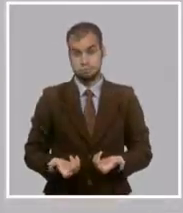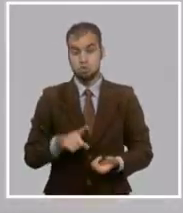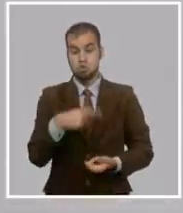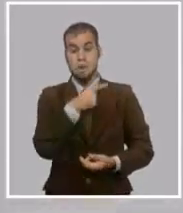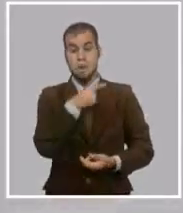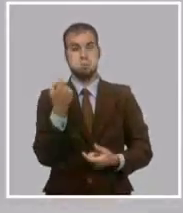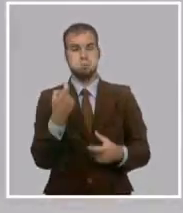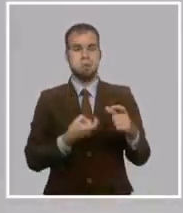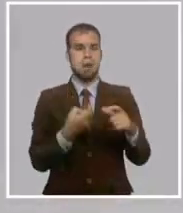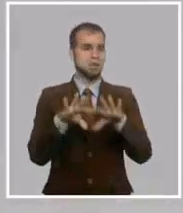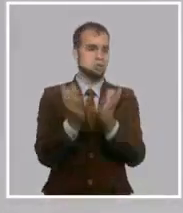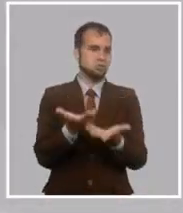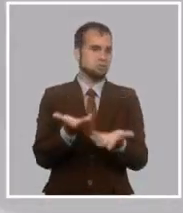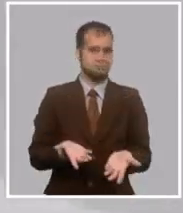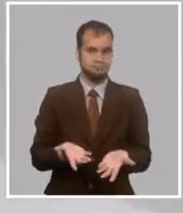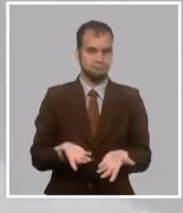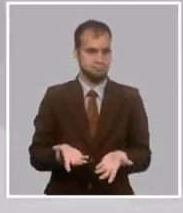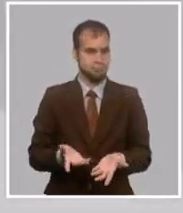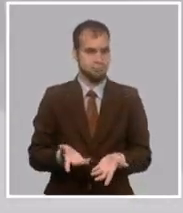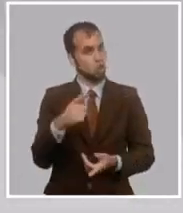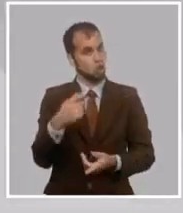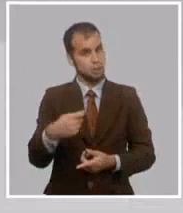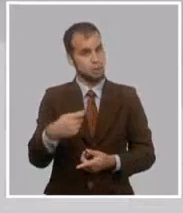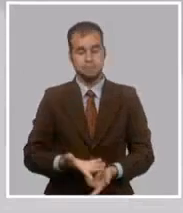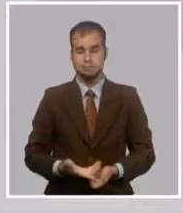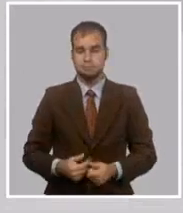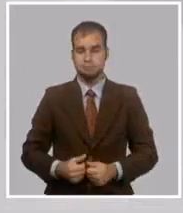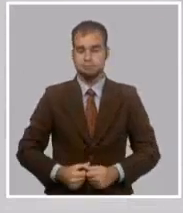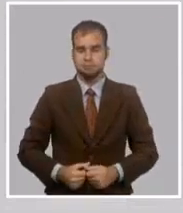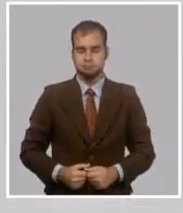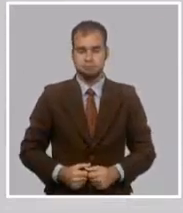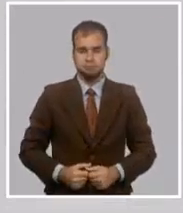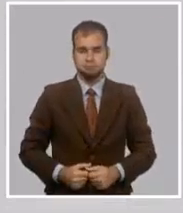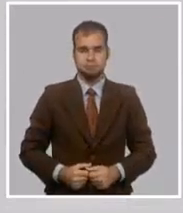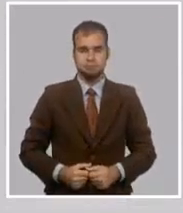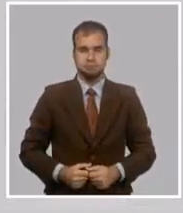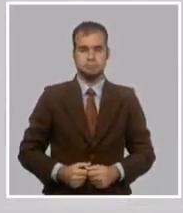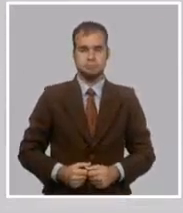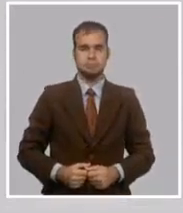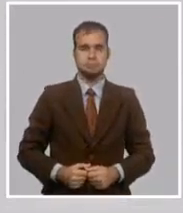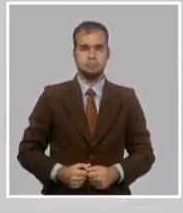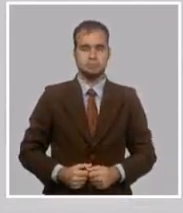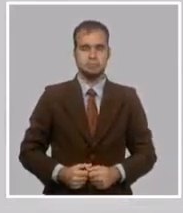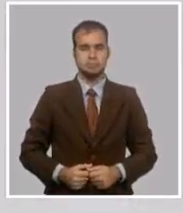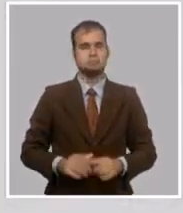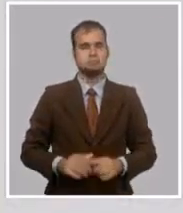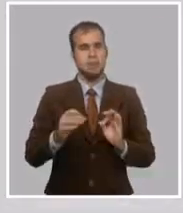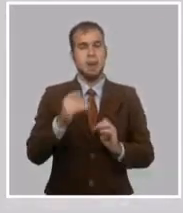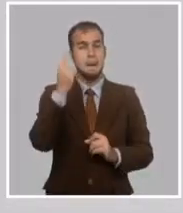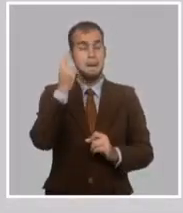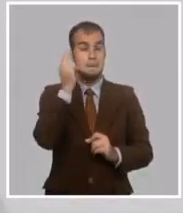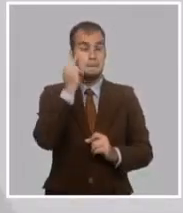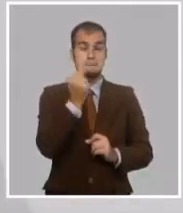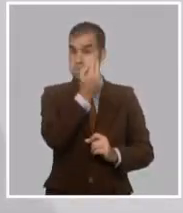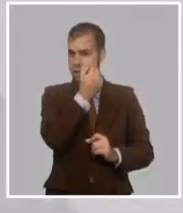armas. Y yo creo que esto fue, digamos, algo sobre lo cual él reflexionó